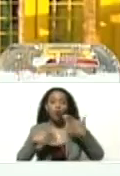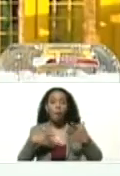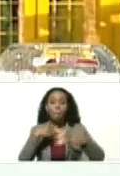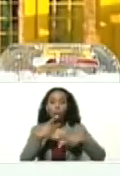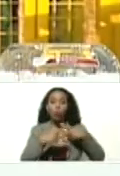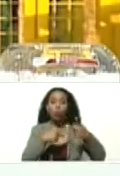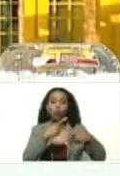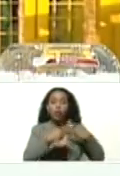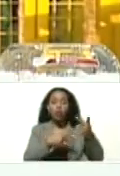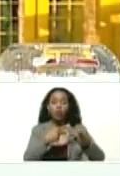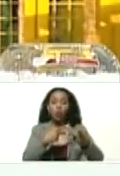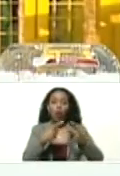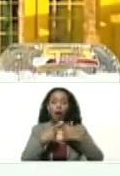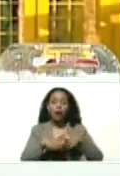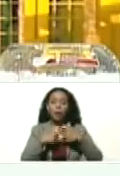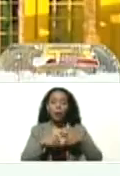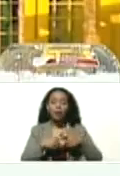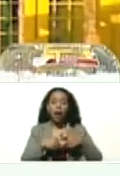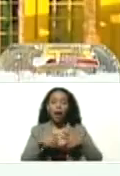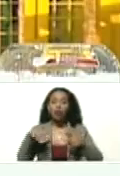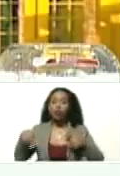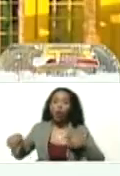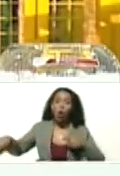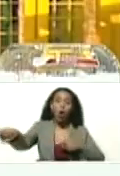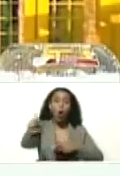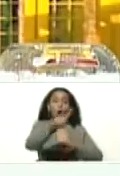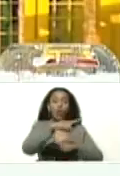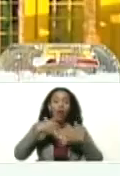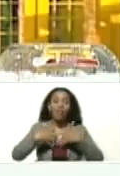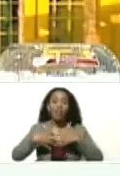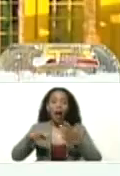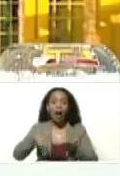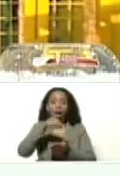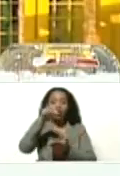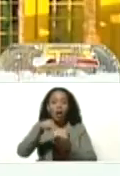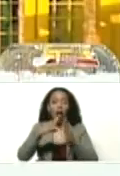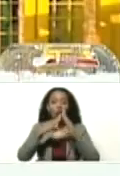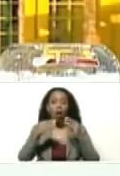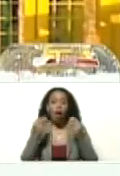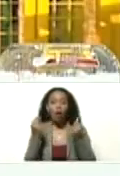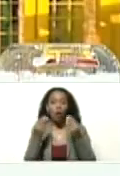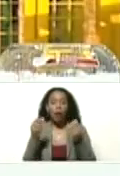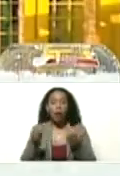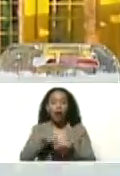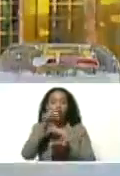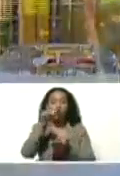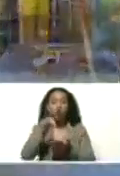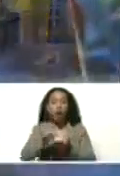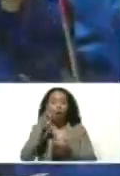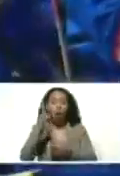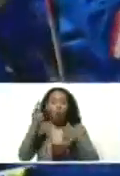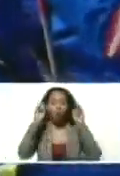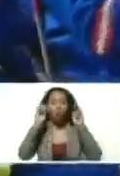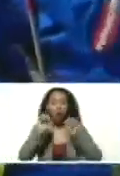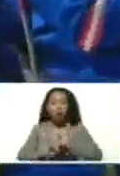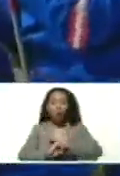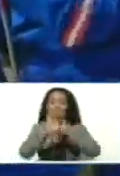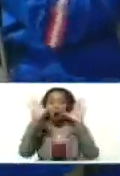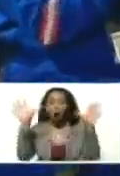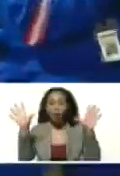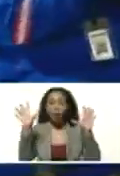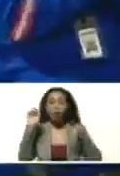procesos, piezas y partes en toda la industria nacional, en toda la economía nacional. Es un concepto muy claro